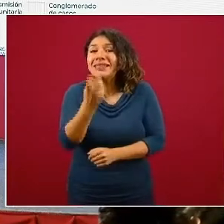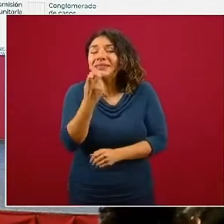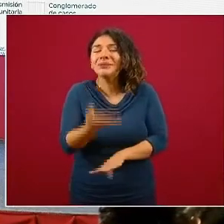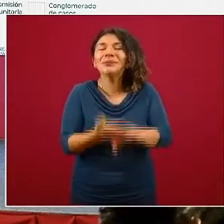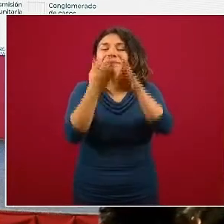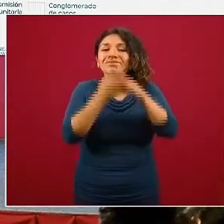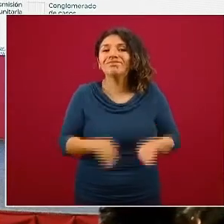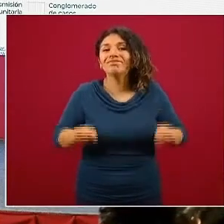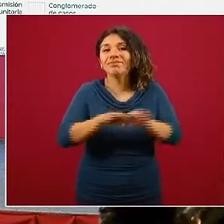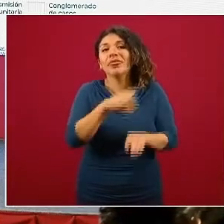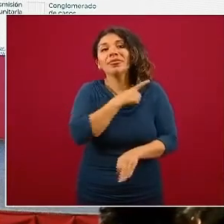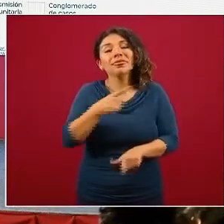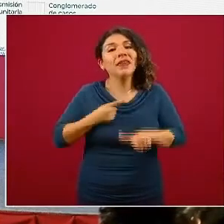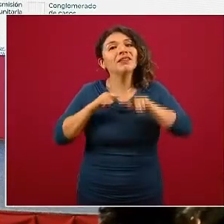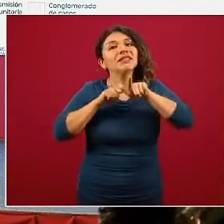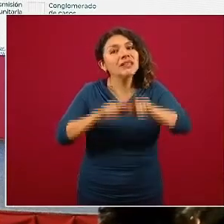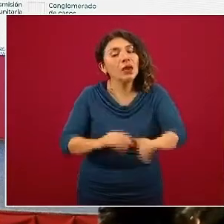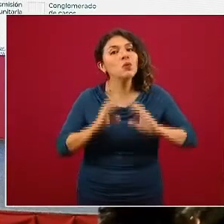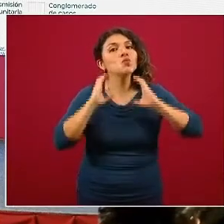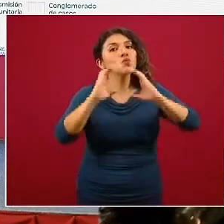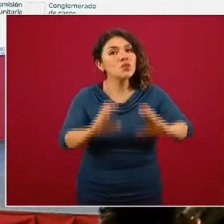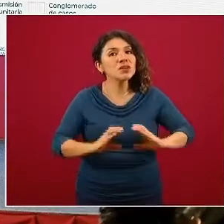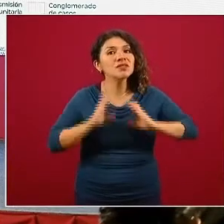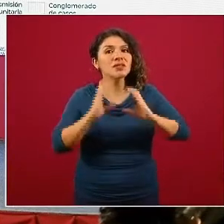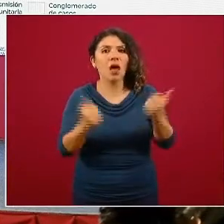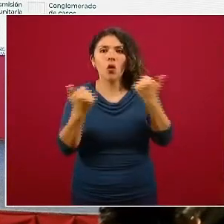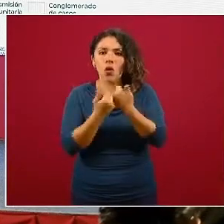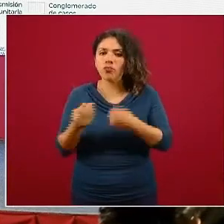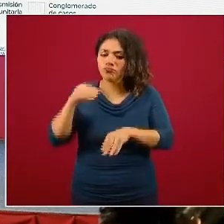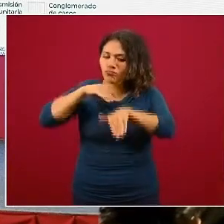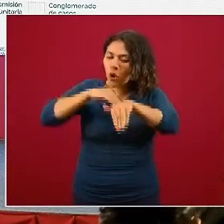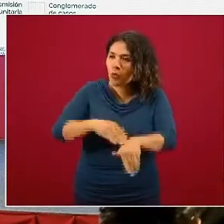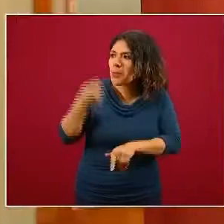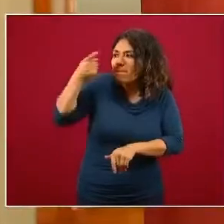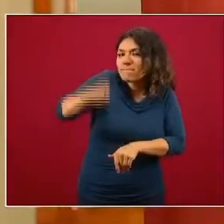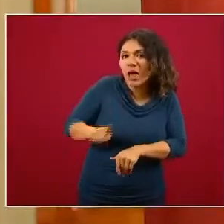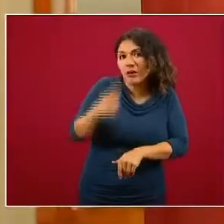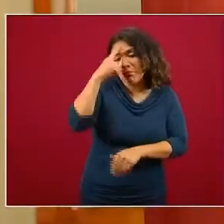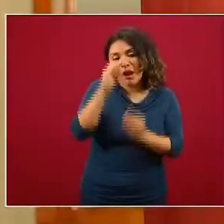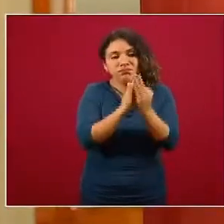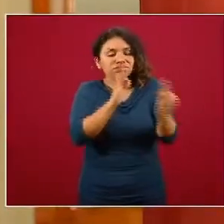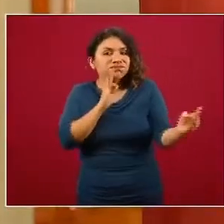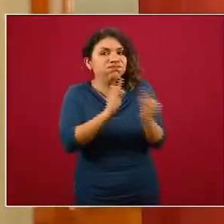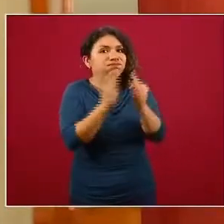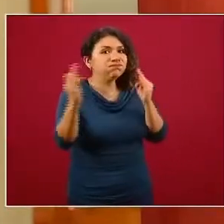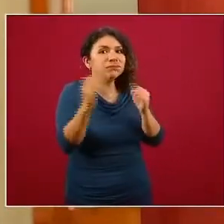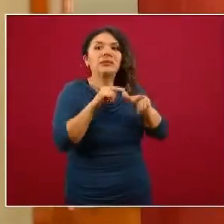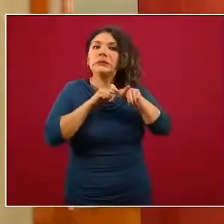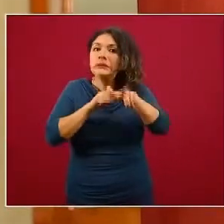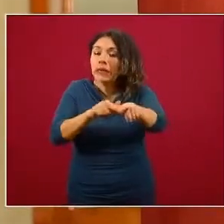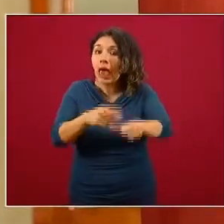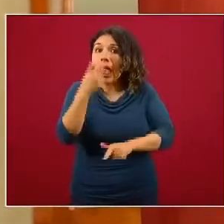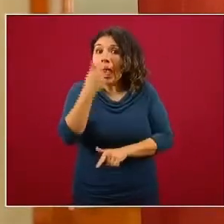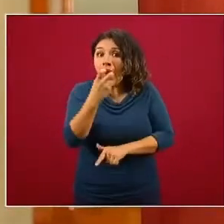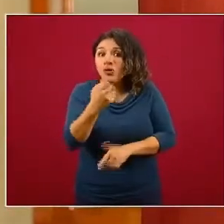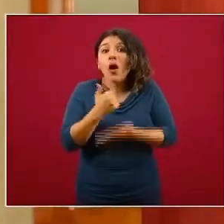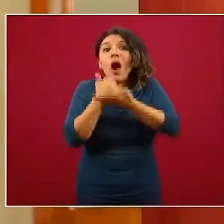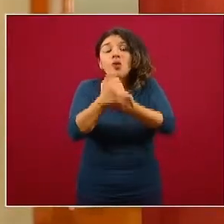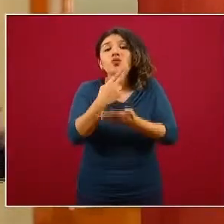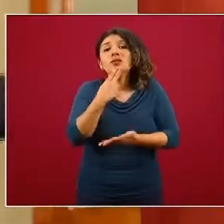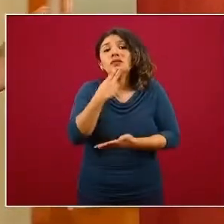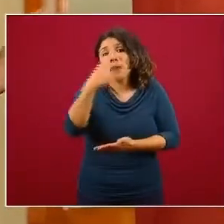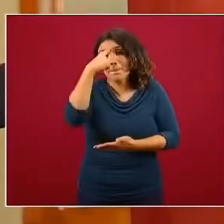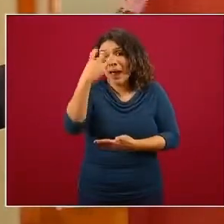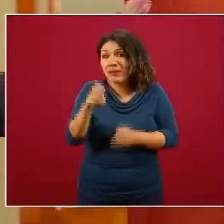sumamente importante continuar con las medidas que ya se han establecido, continuar con las medidas de sana distancia, y que eso va a ayudar para que